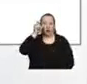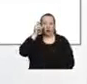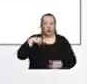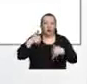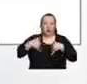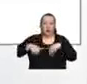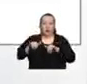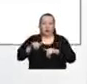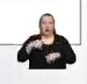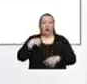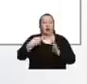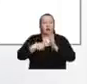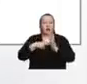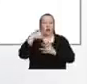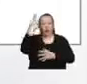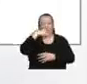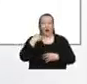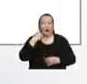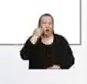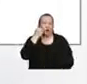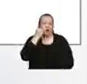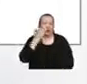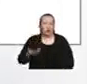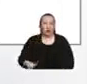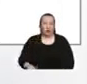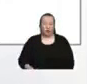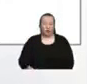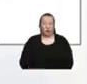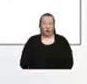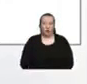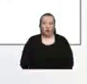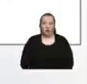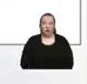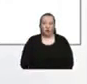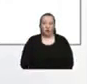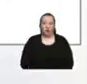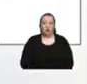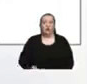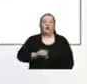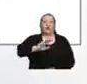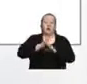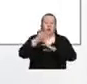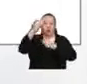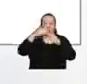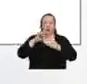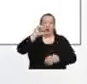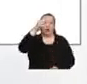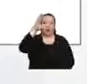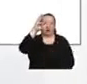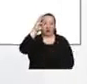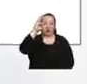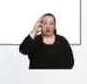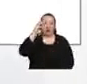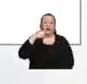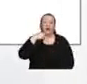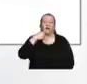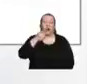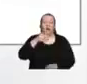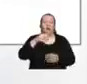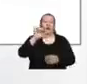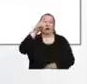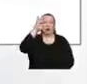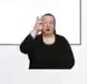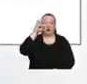no y luego decimos acepta la parte en el artículo 17º el protector u otro organismo de supervisión